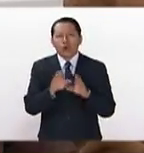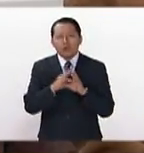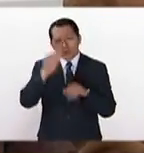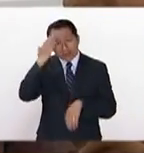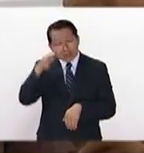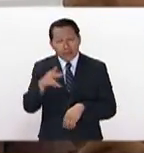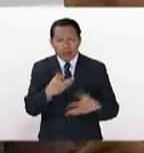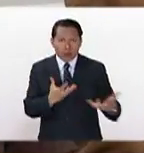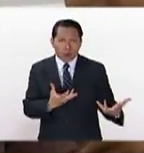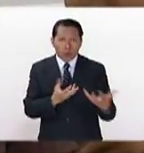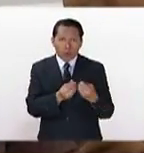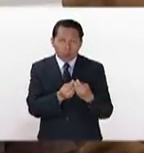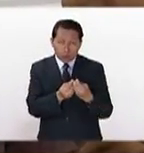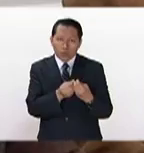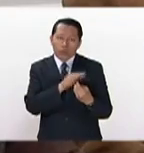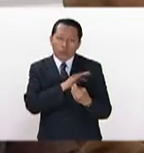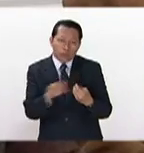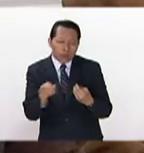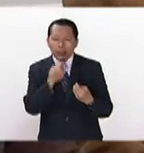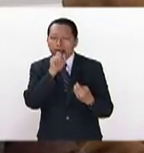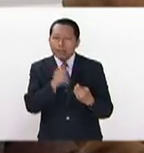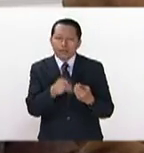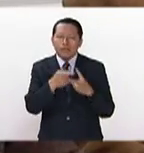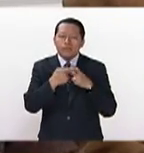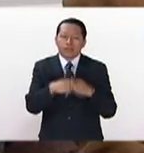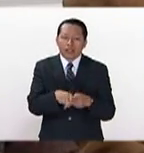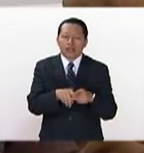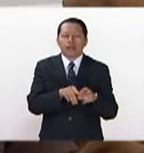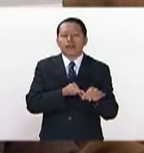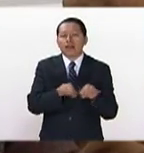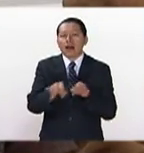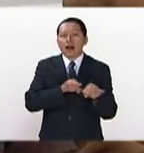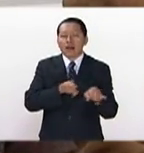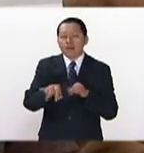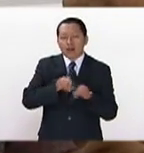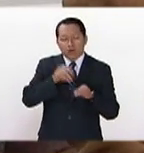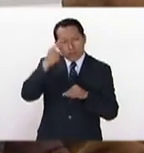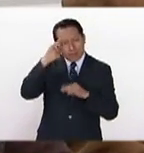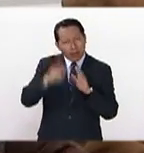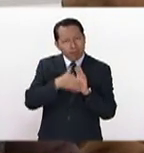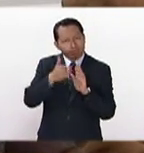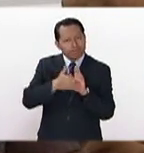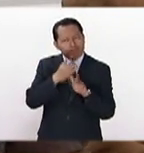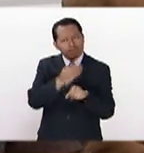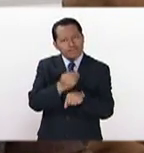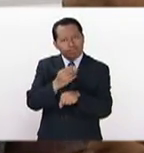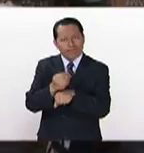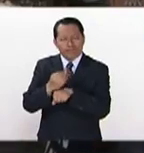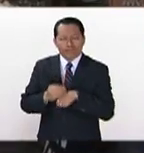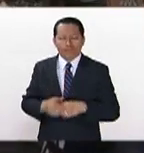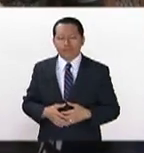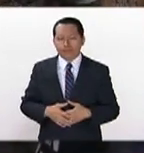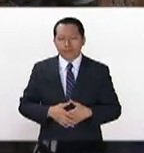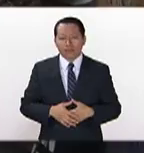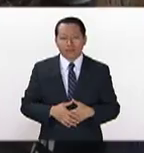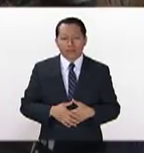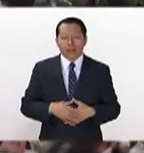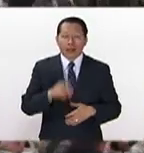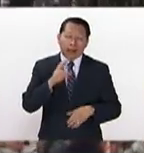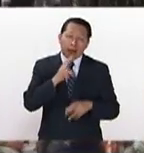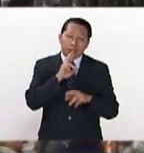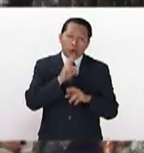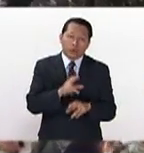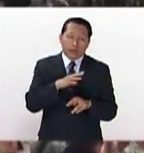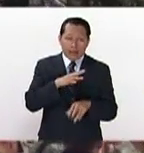con ellos y a partir de ellos podíamos iniciar el proceso de reconstrucción de sus viviendas. Aunque la responsabilidad